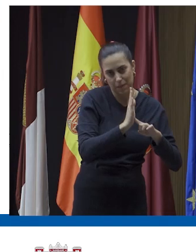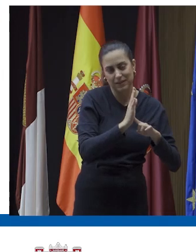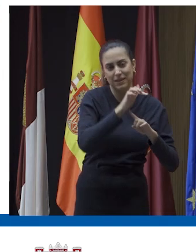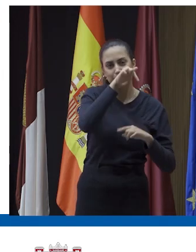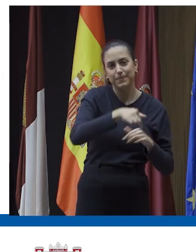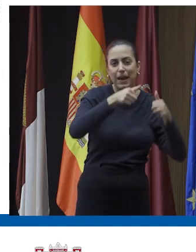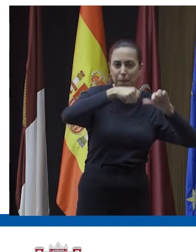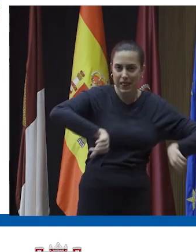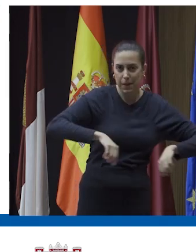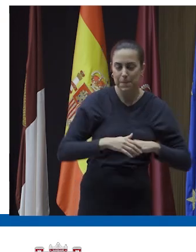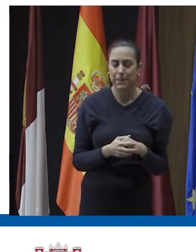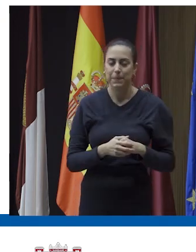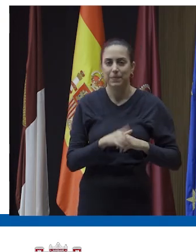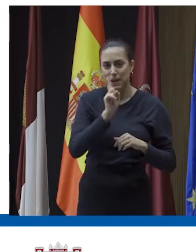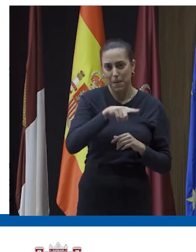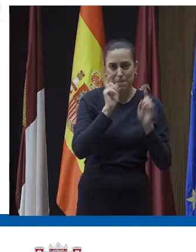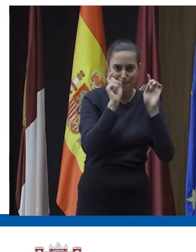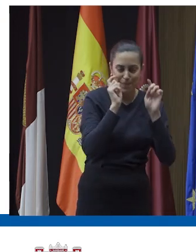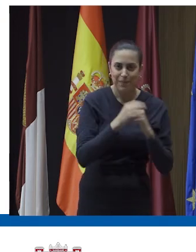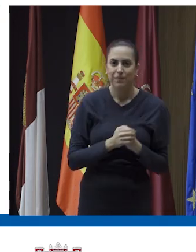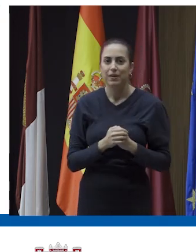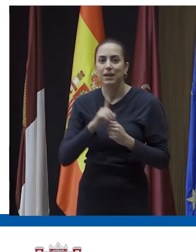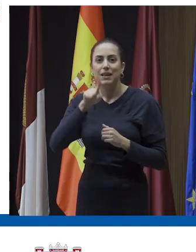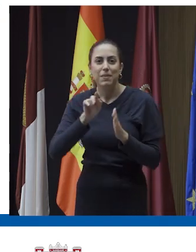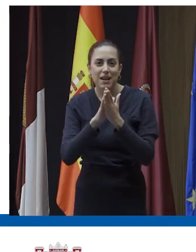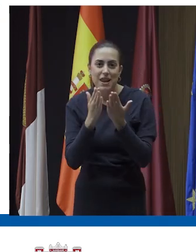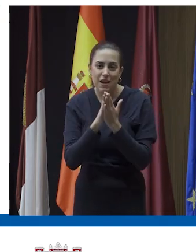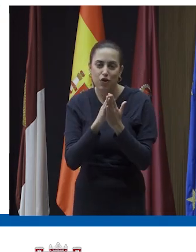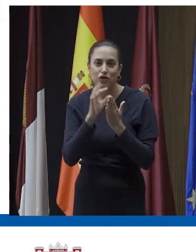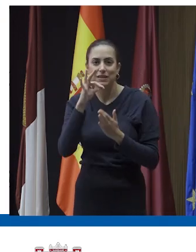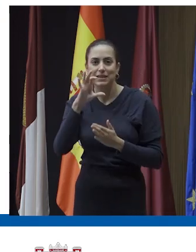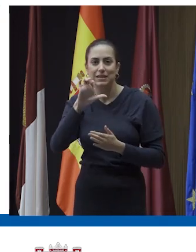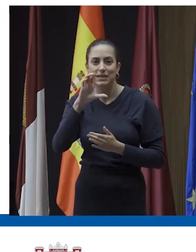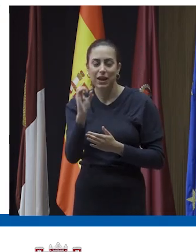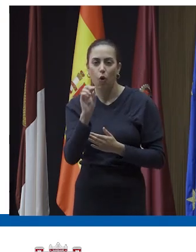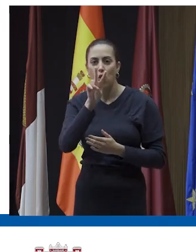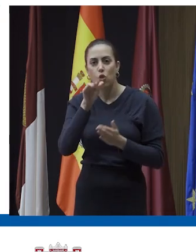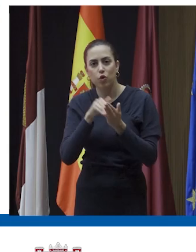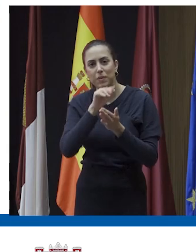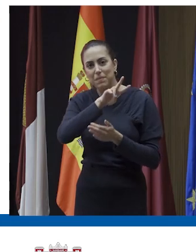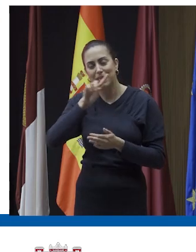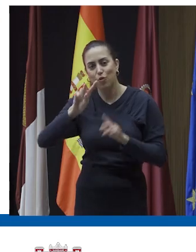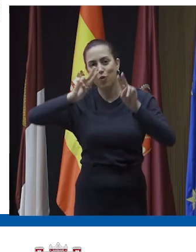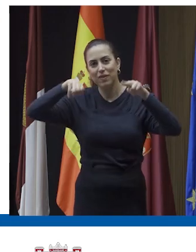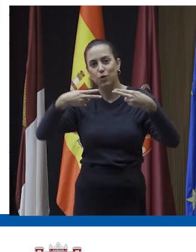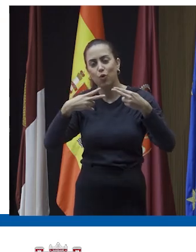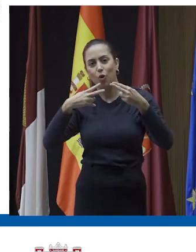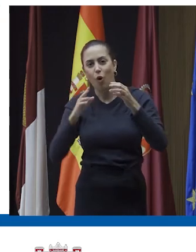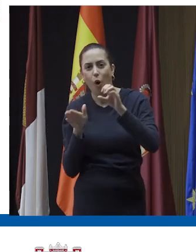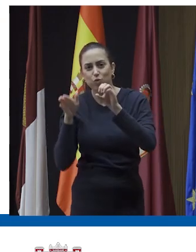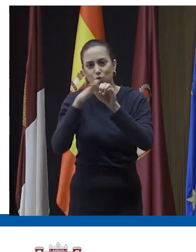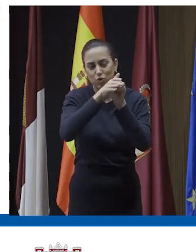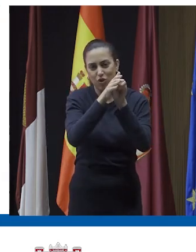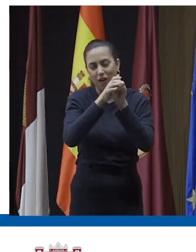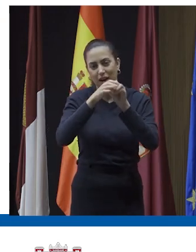de Albacete. Ha escrito un capítulo de libro, SEO 2021, con el título Obstrucción de arteria